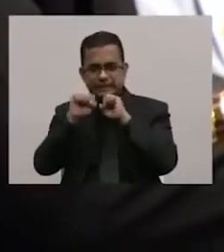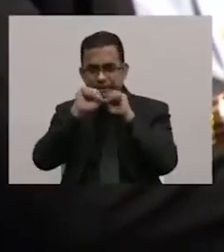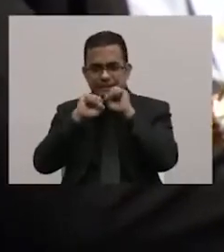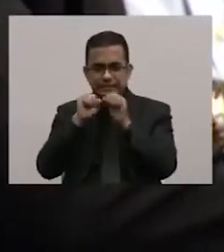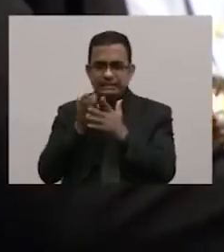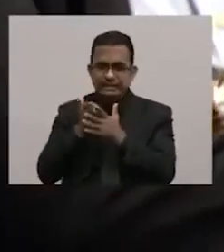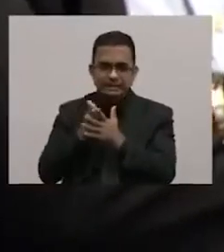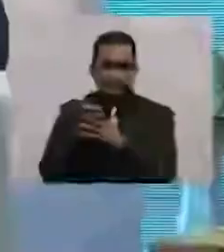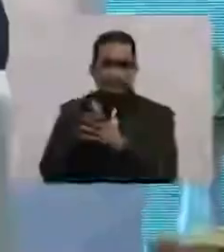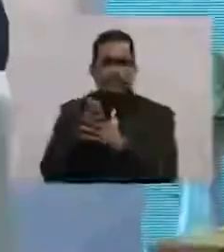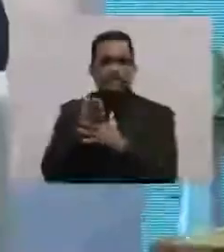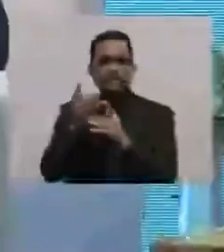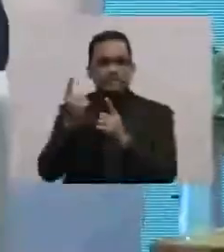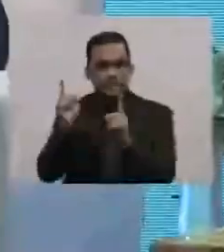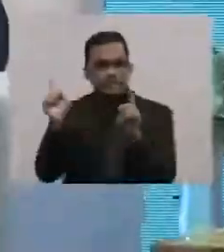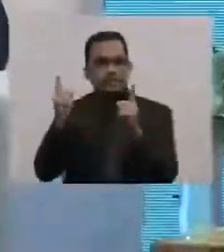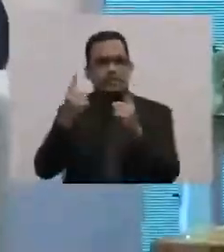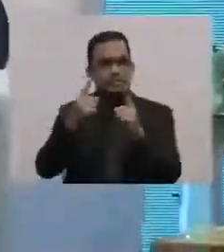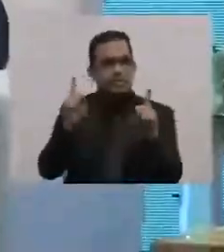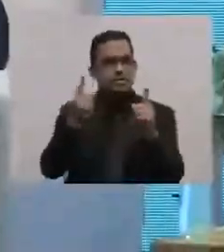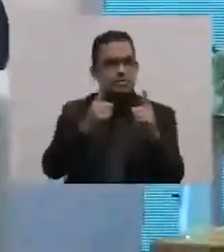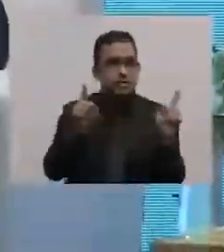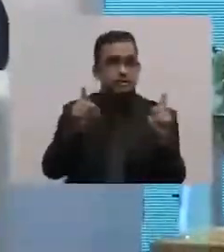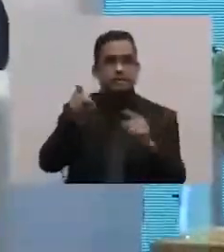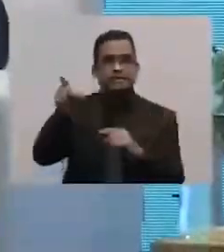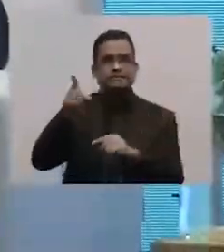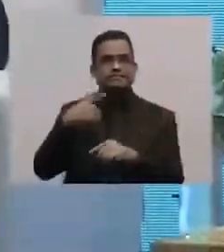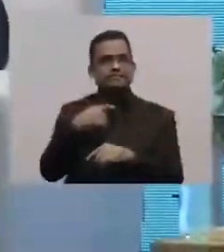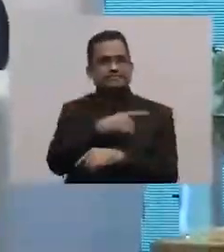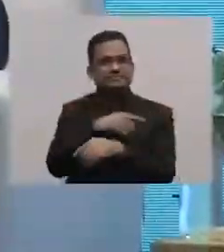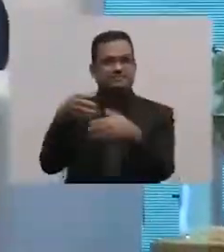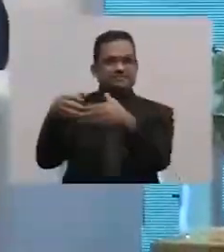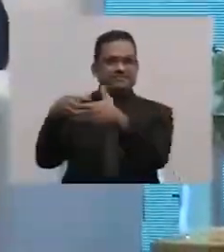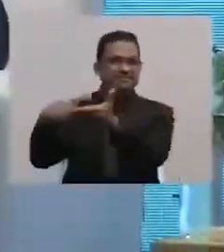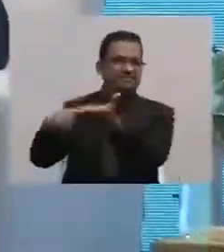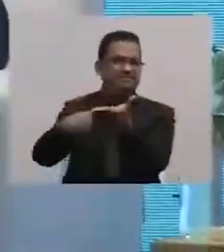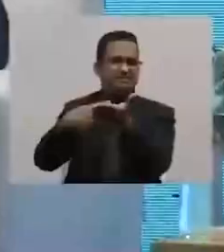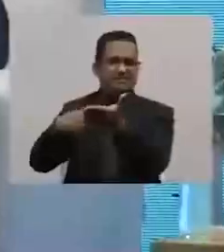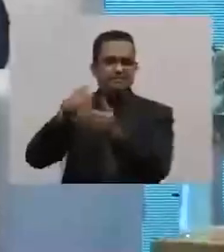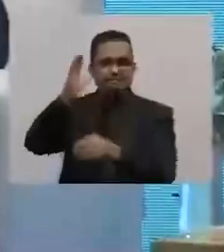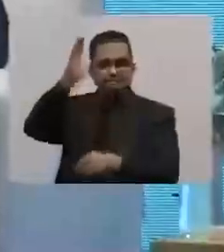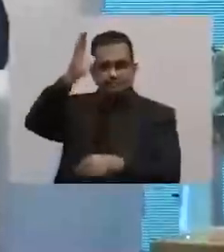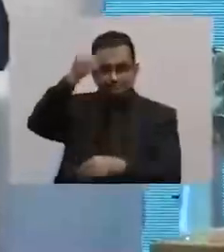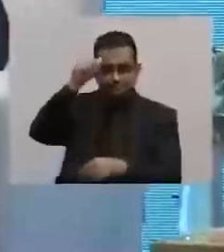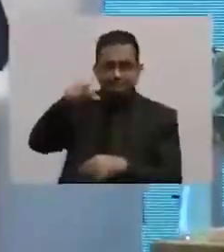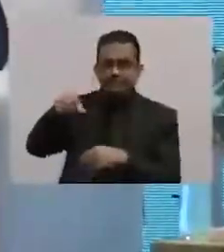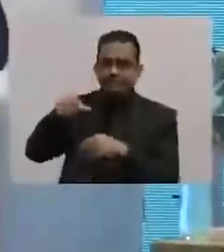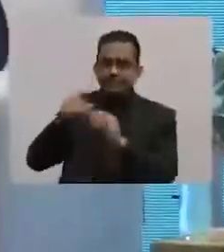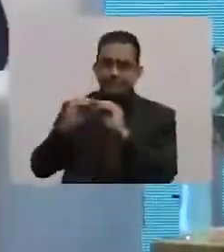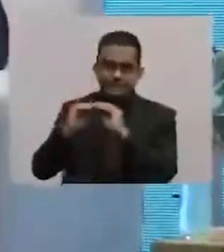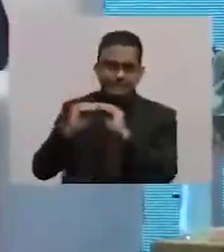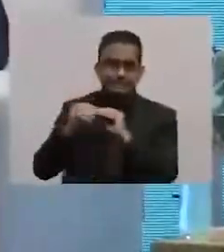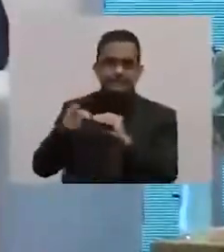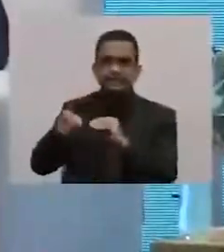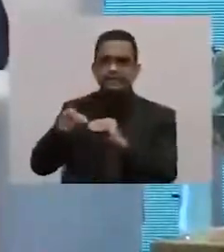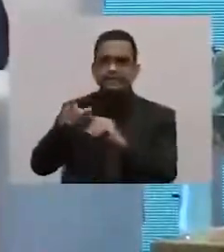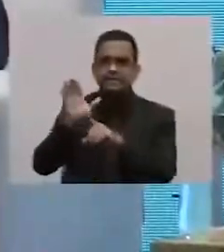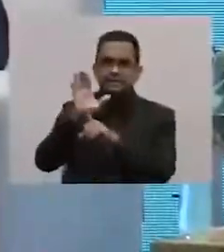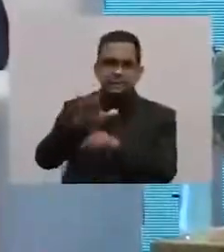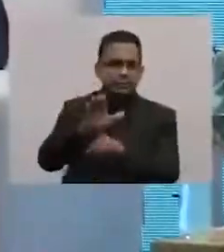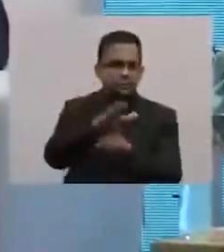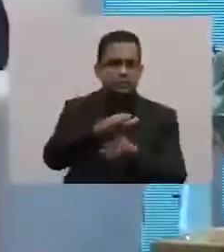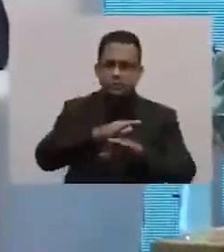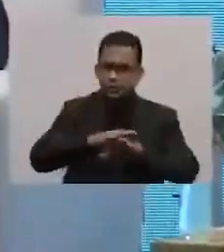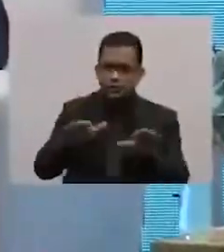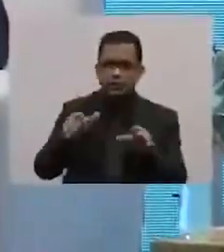cometido y algunas insistencias que el Congreso ha tenido de insistir en acciones abusivas para